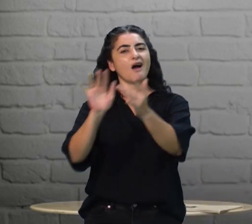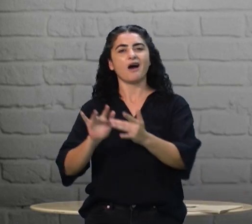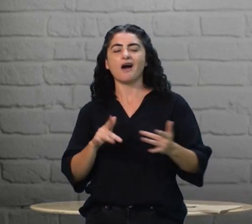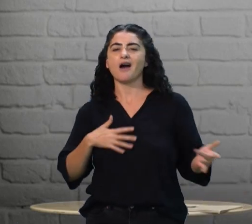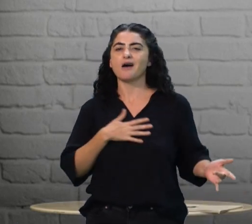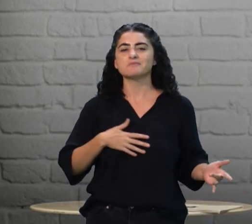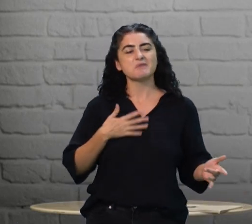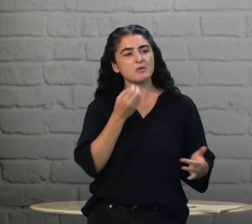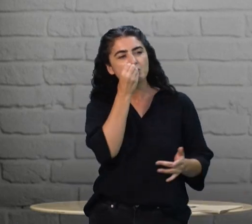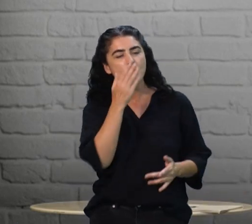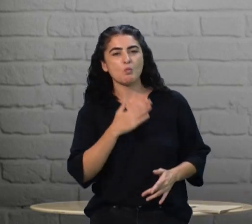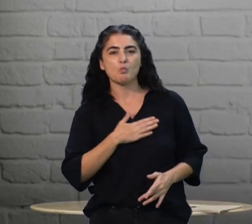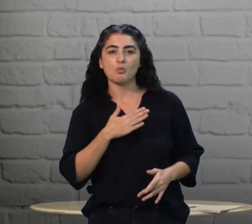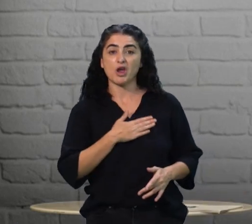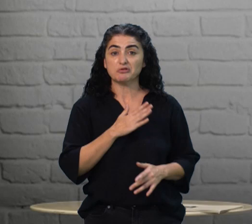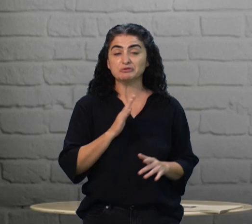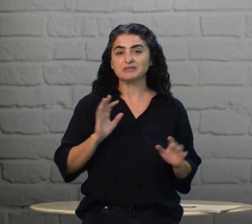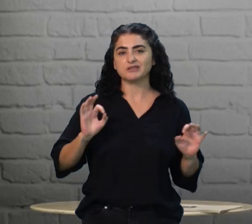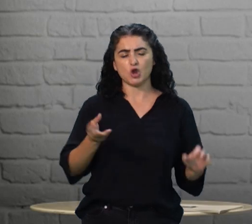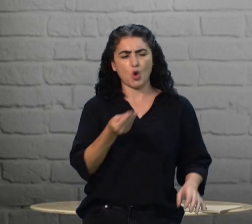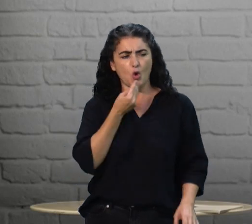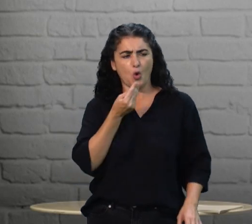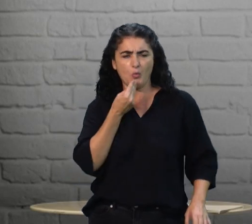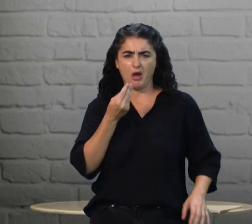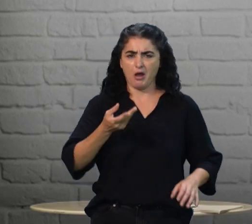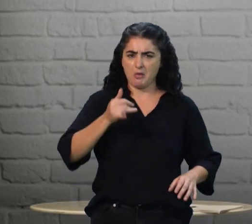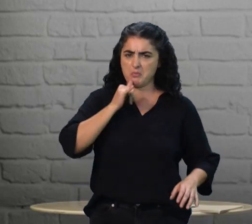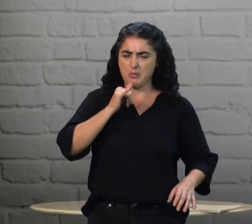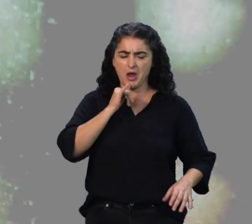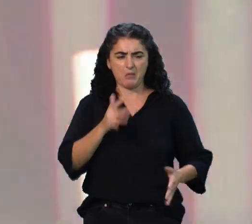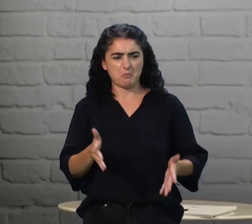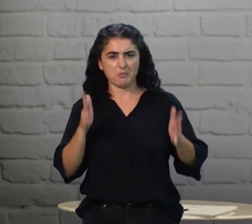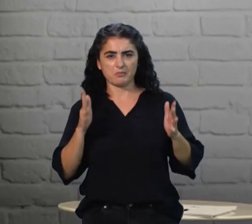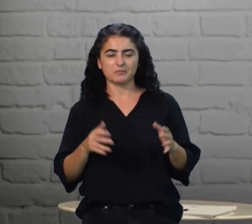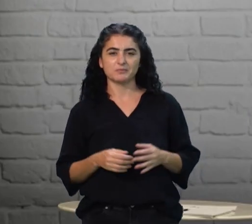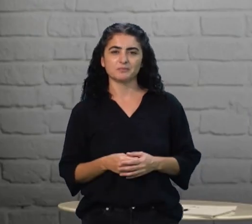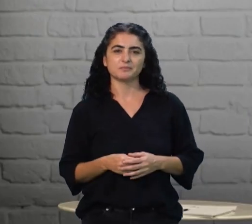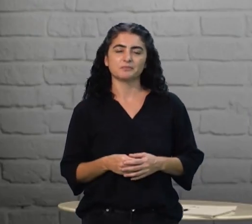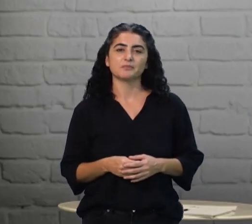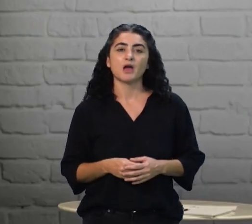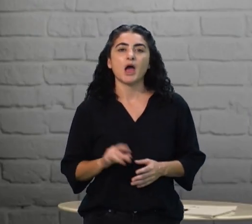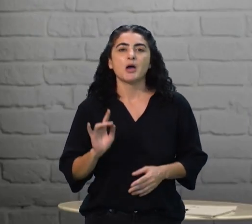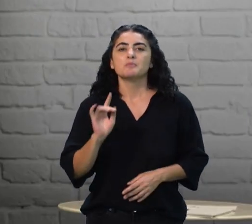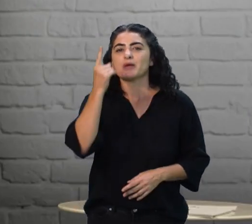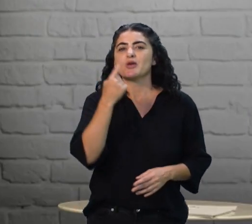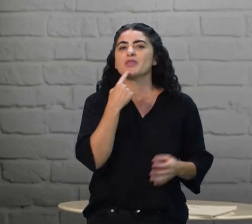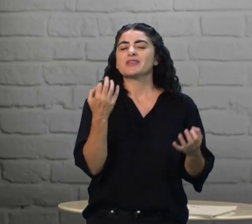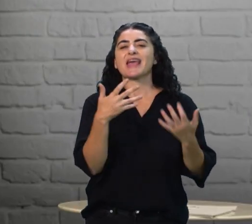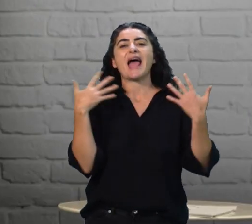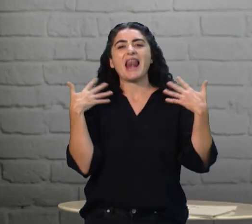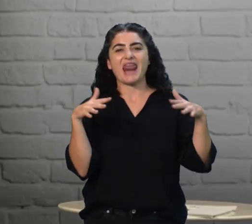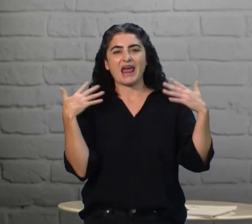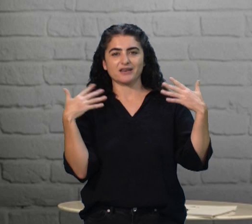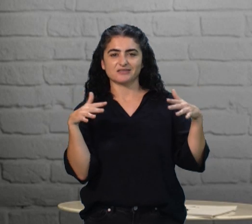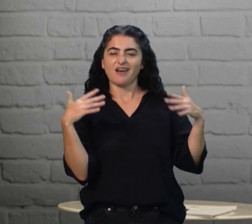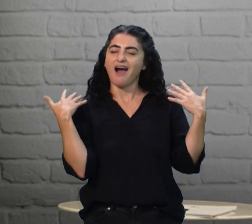gente y por qué no no de buen comer y buen beber diría yo lo primero que diría que somos alegres somos